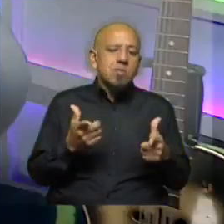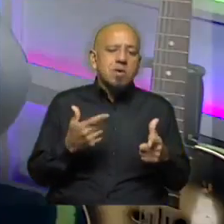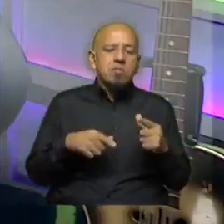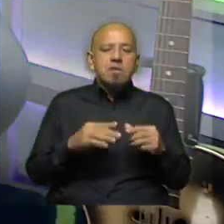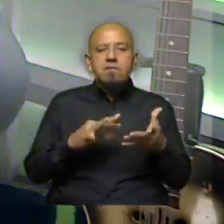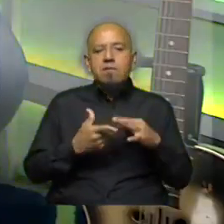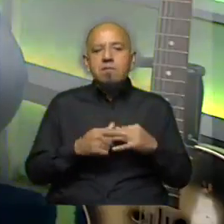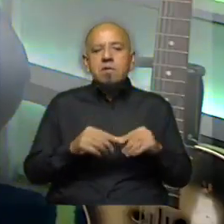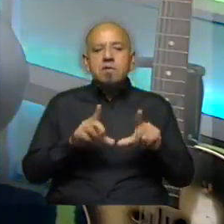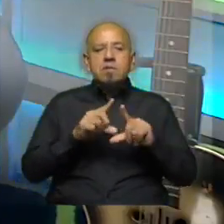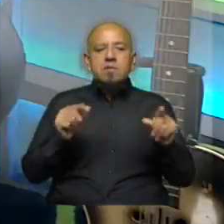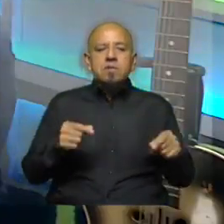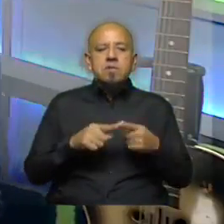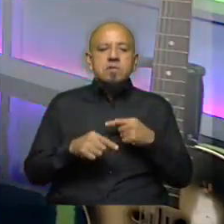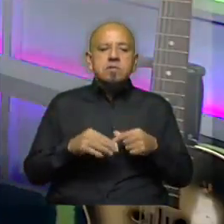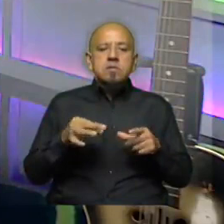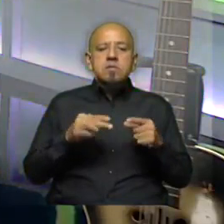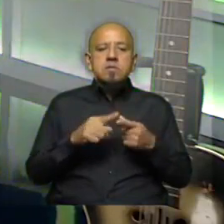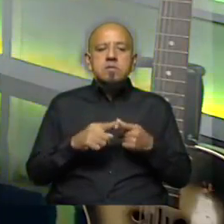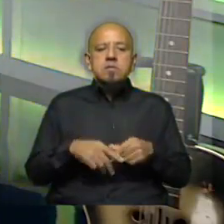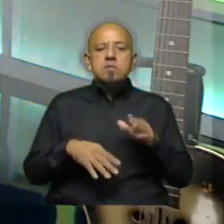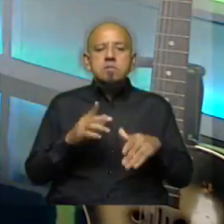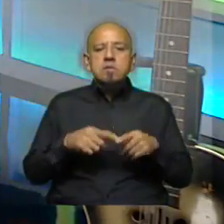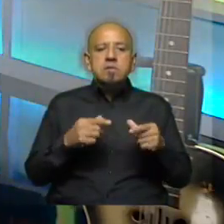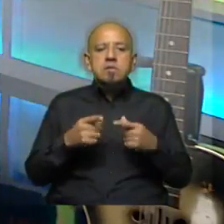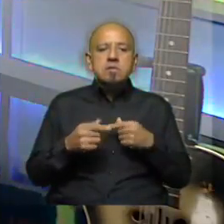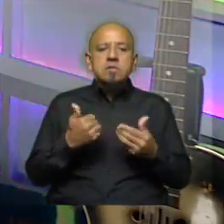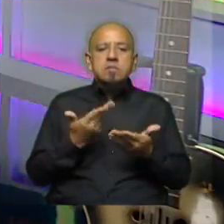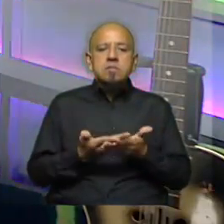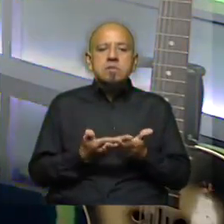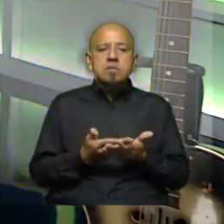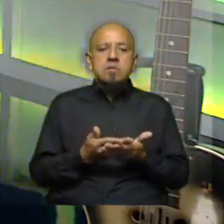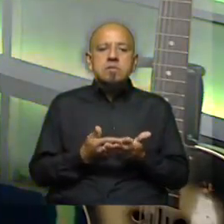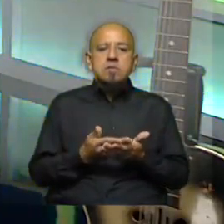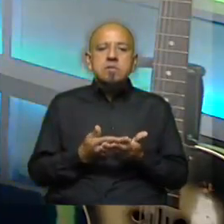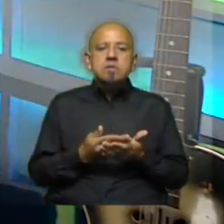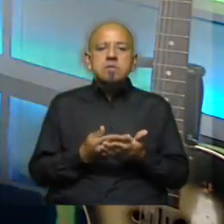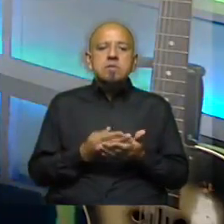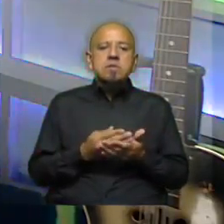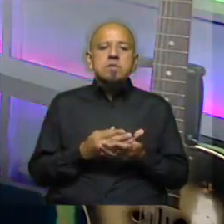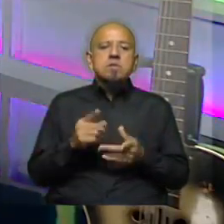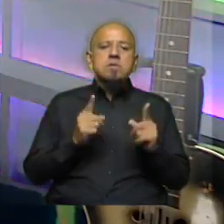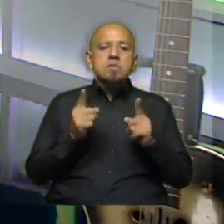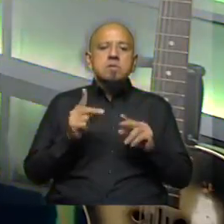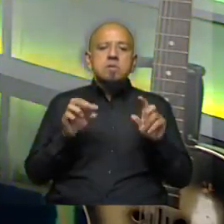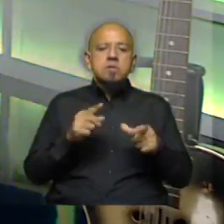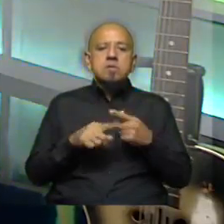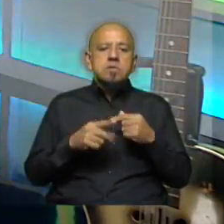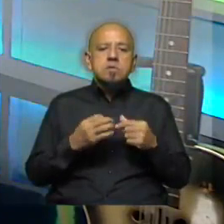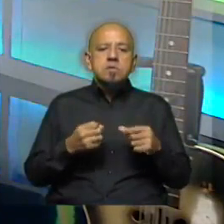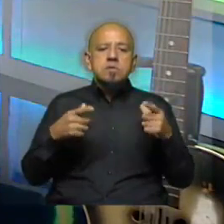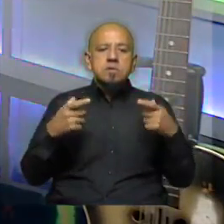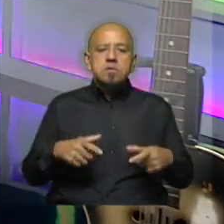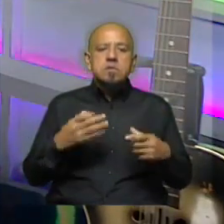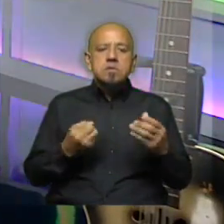una receta. Es, no hay una según, receta. Según el día, según la propuesta, según... Sí. Vamos a igual a tocar algunos temas del disco nuevo. Claro. No